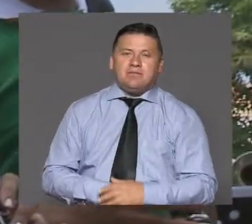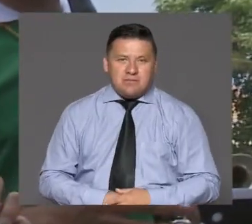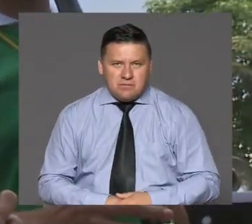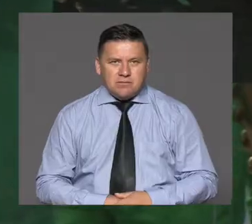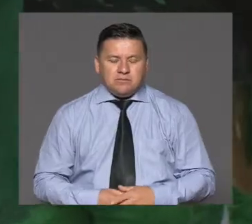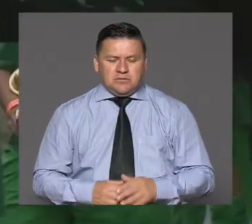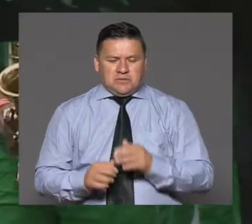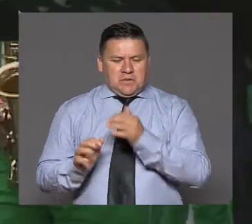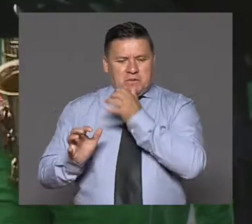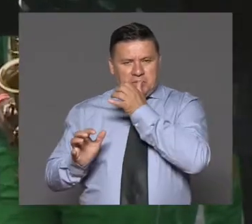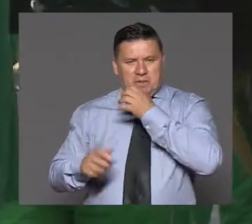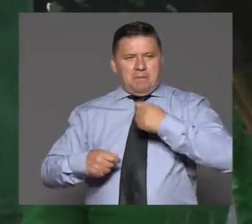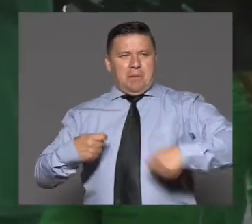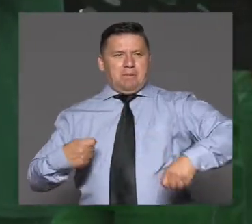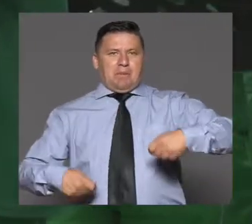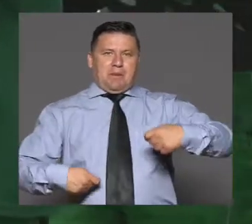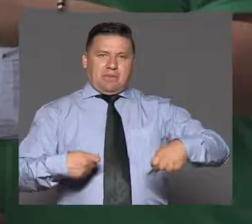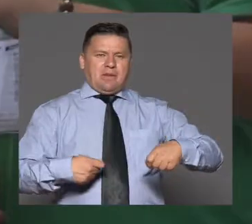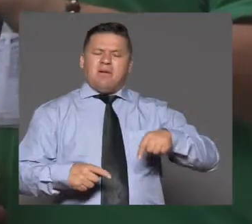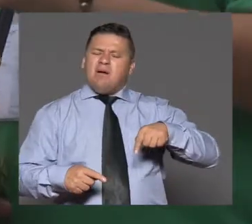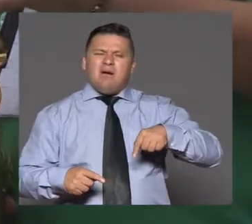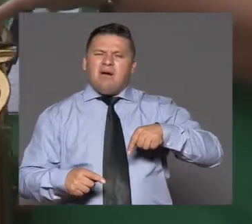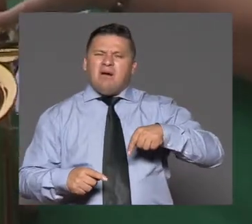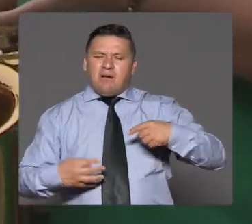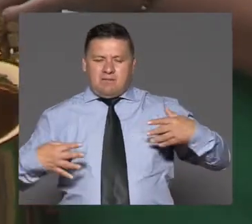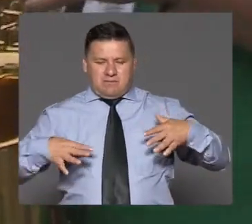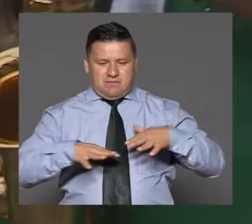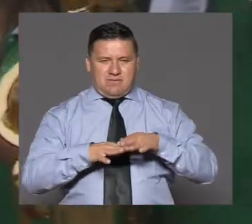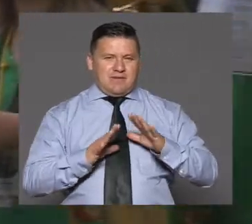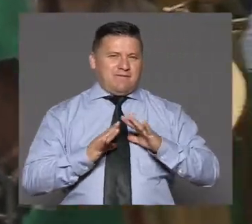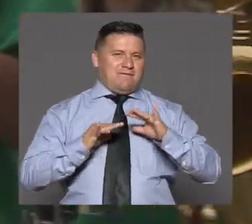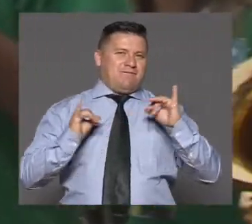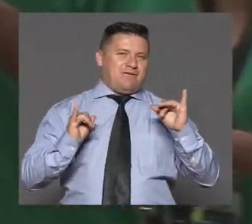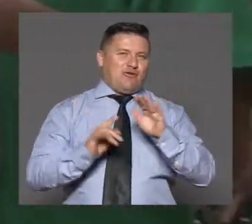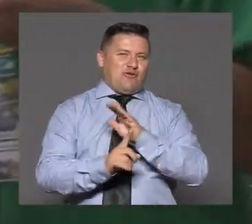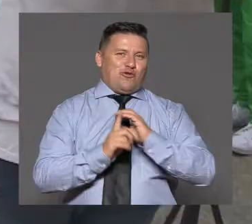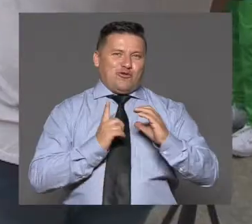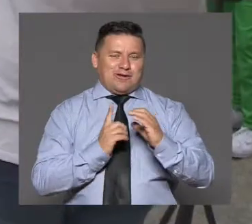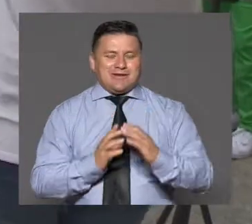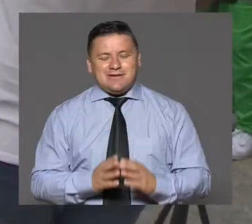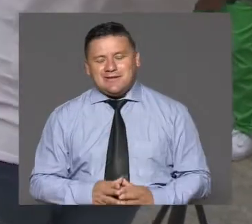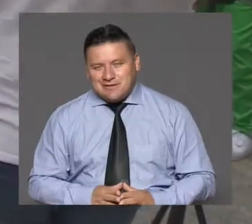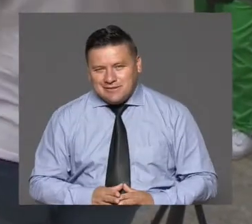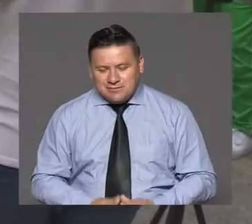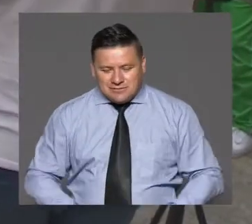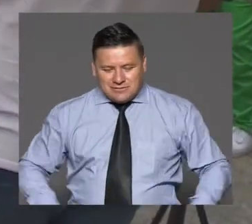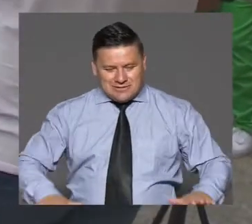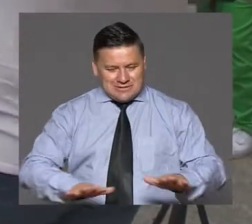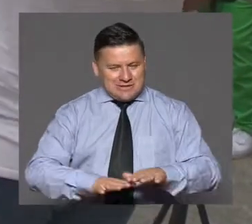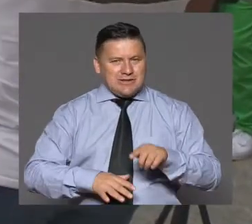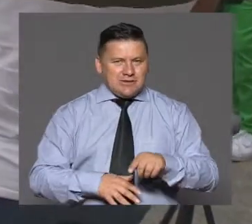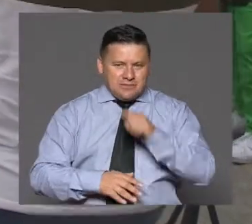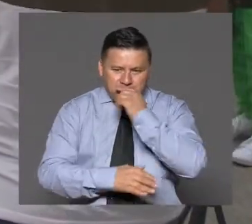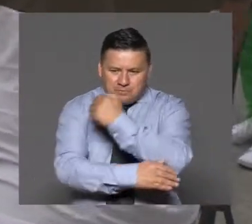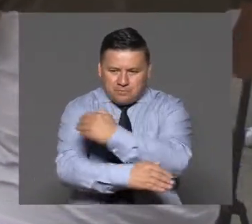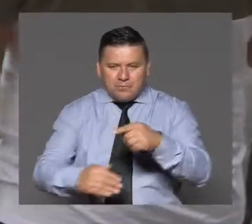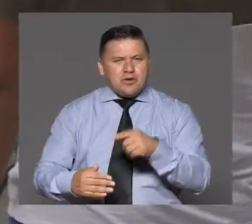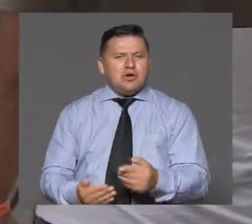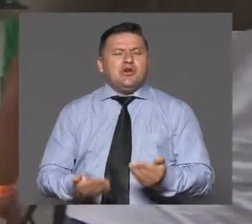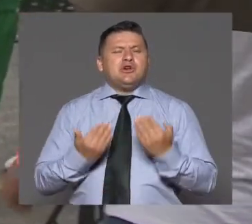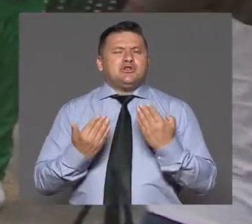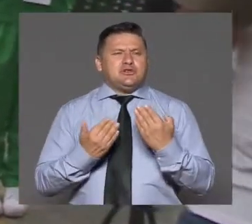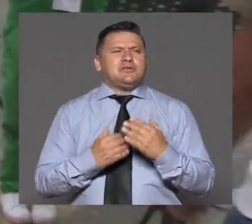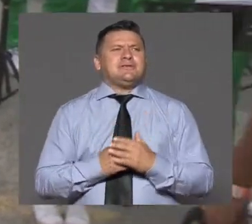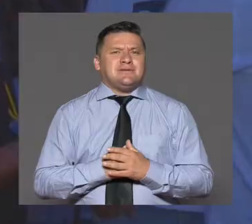bandas musicales son escenarios de integración, alegría y cultura. Es un espacio en el que estos niños